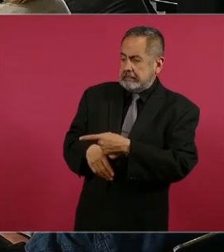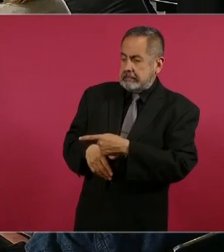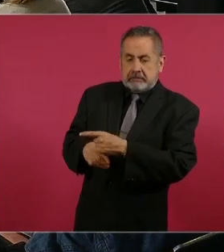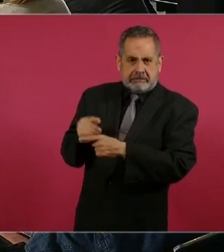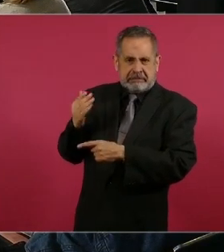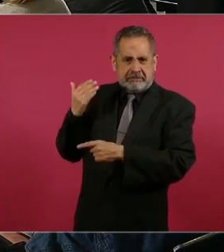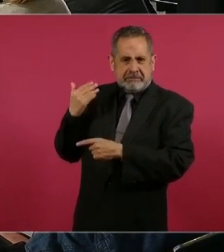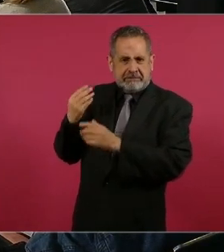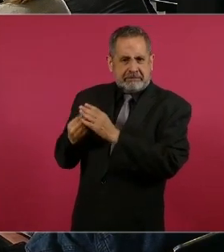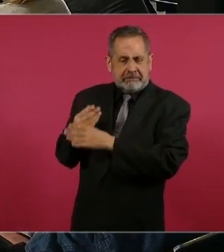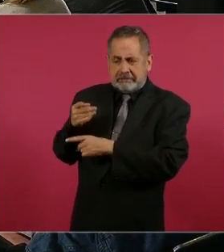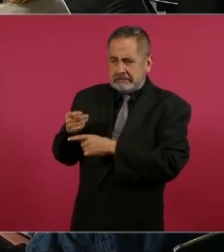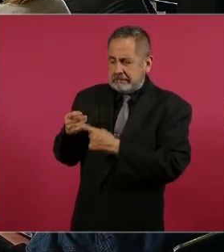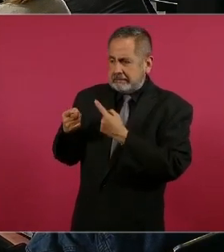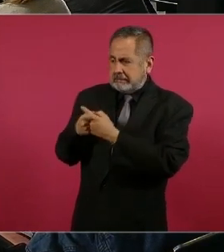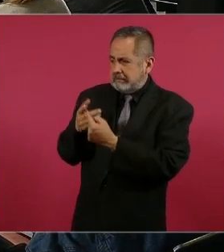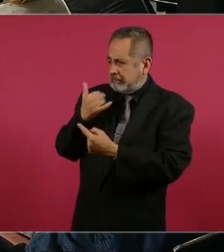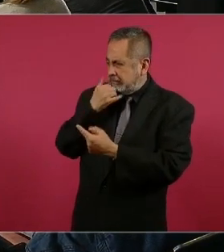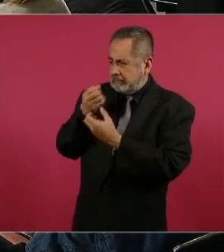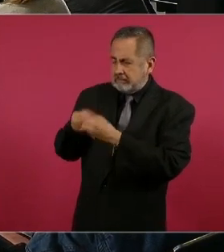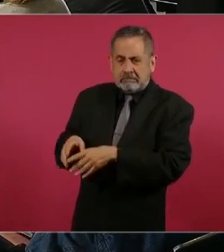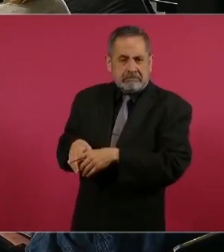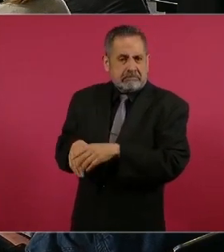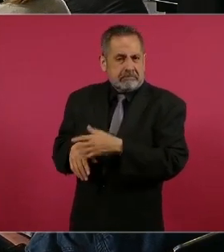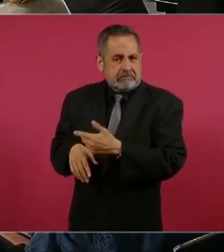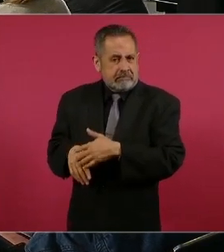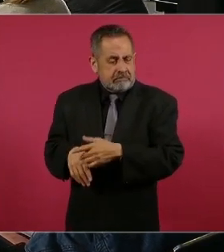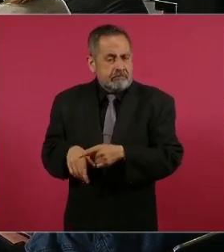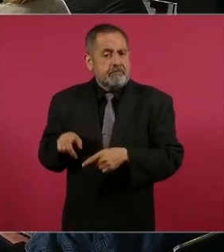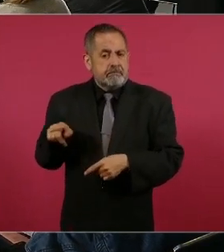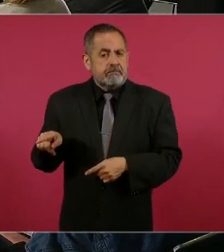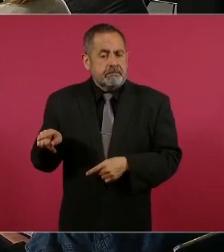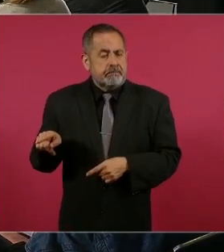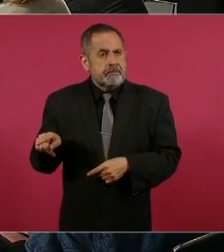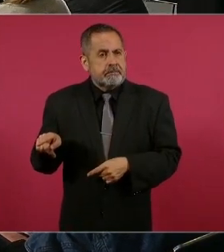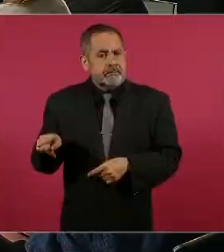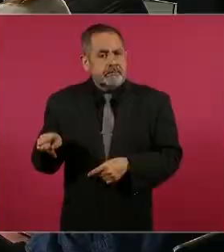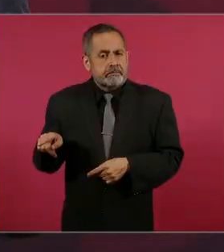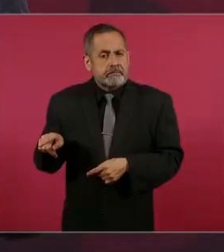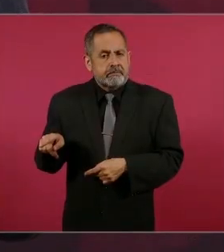relativamente nuevo, porque esto lo empezaron a